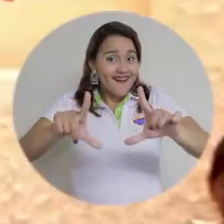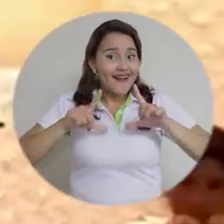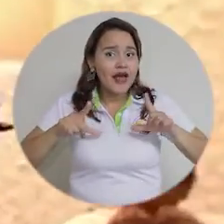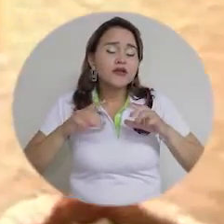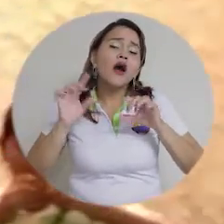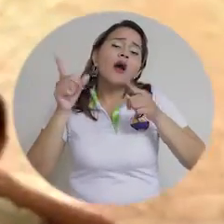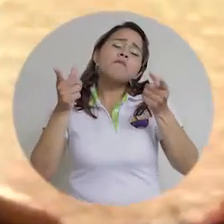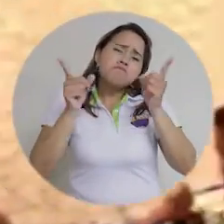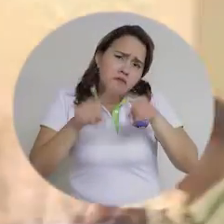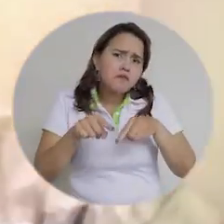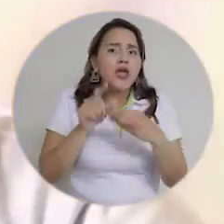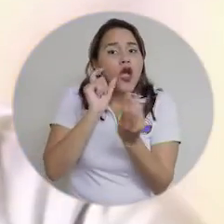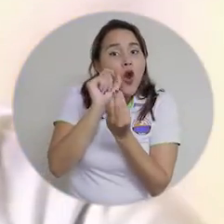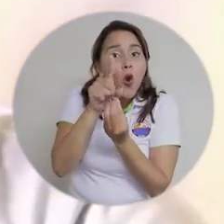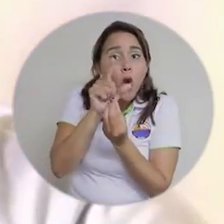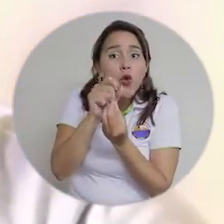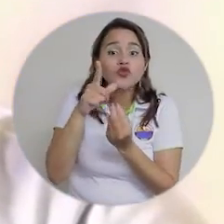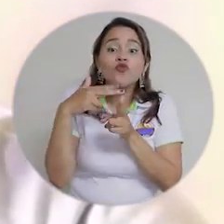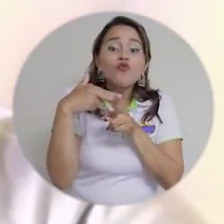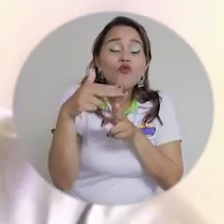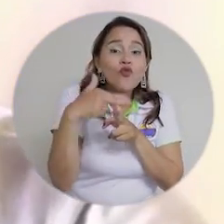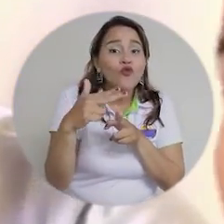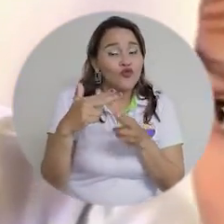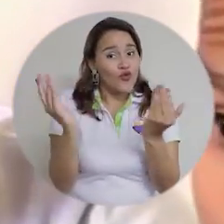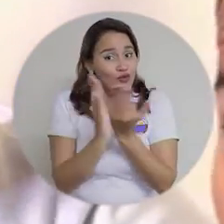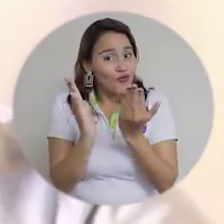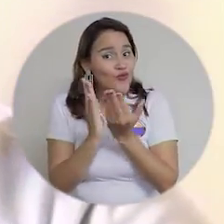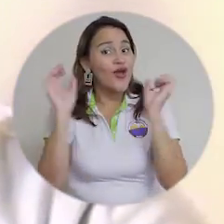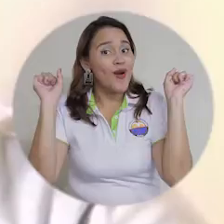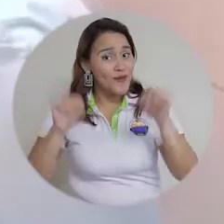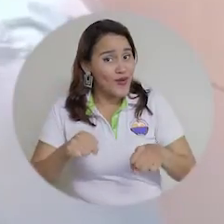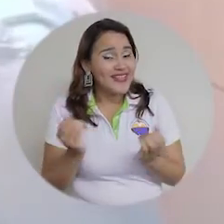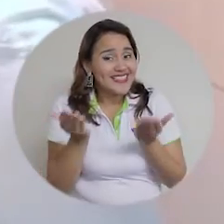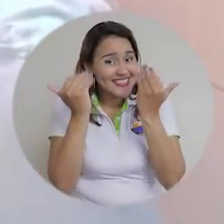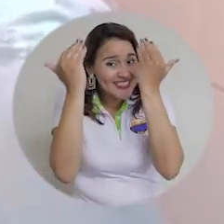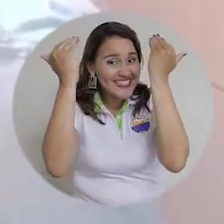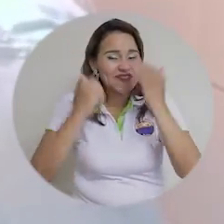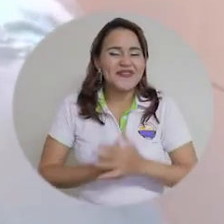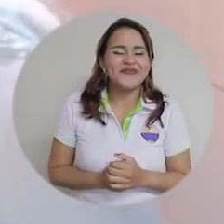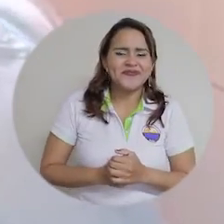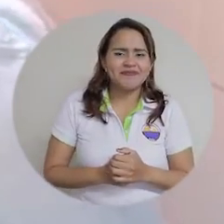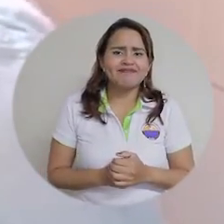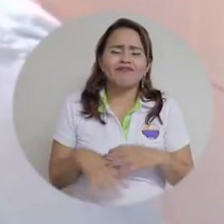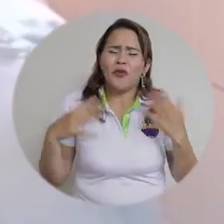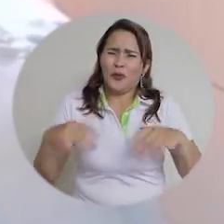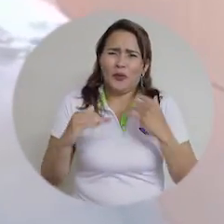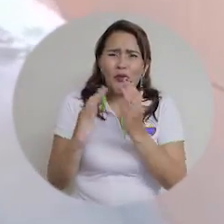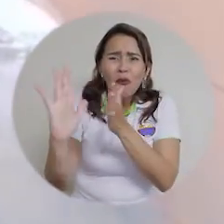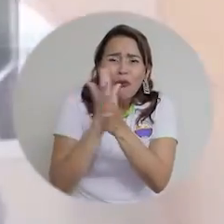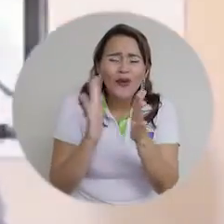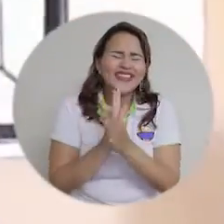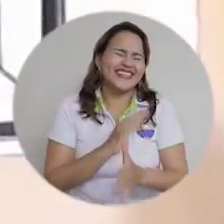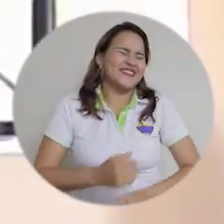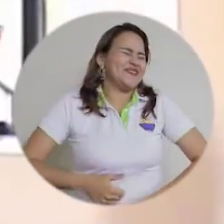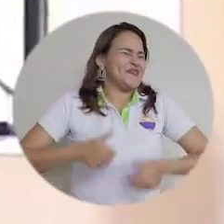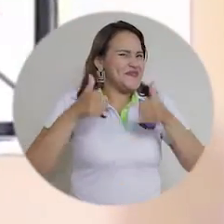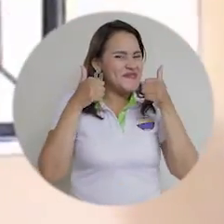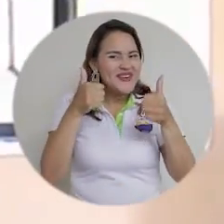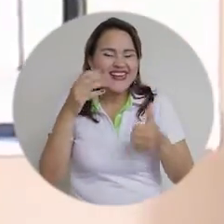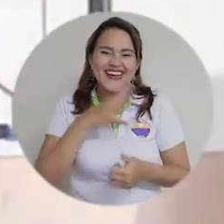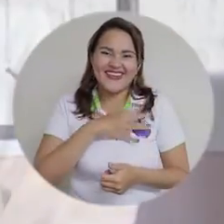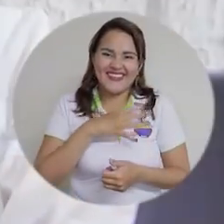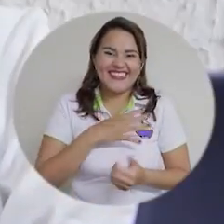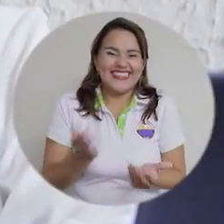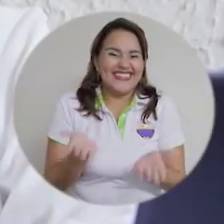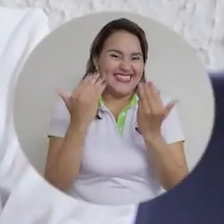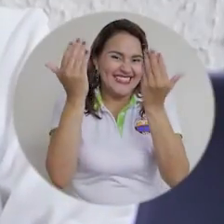nuestros egresados y estudiantes del grado 11, para que comiencen estas nuevas cortes que seguramente van a tener un gran impacto. Es